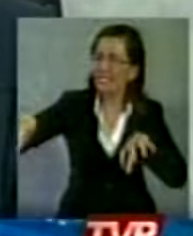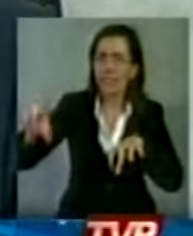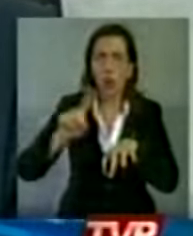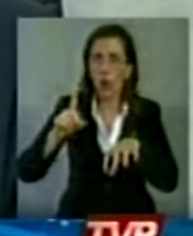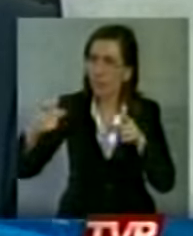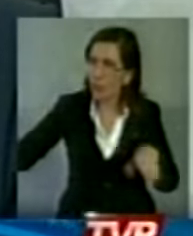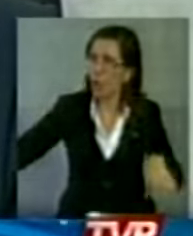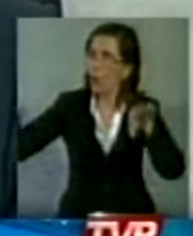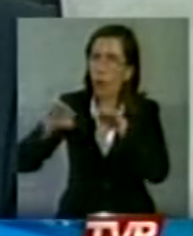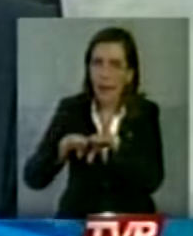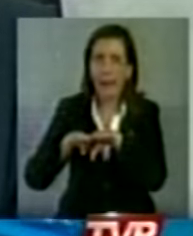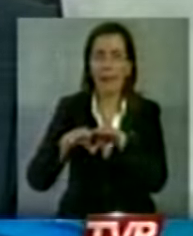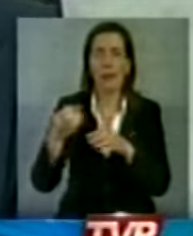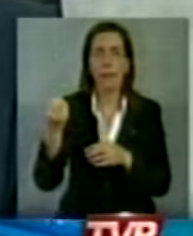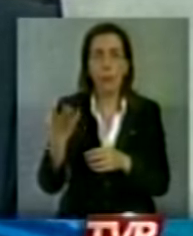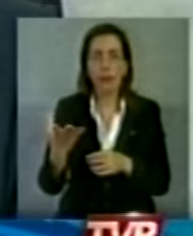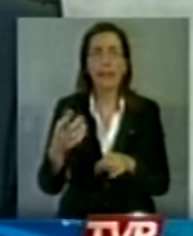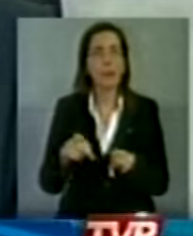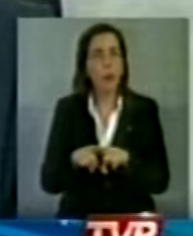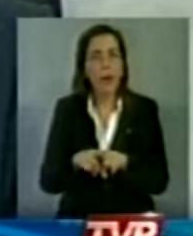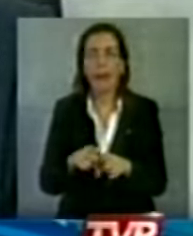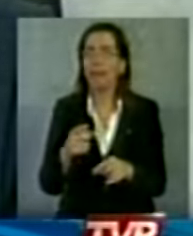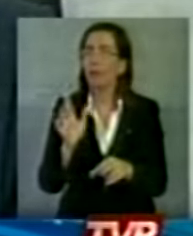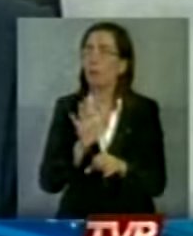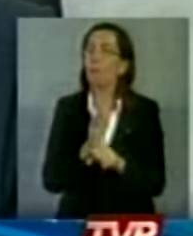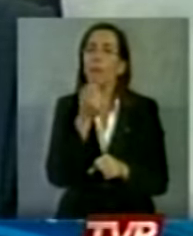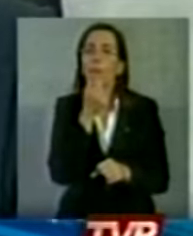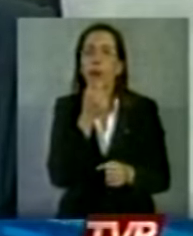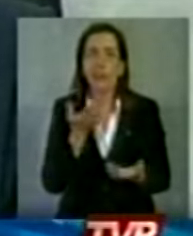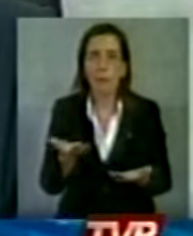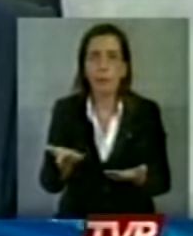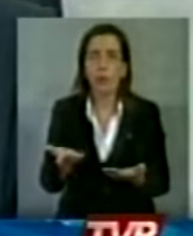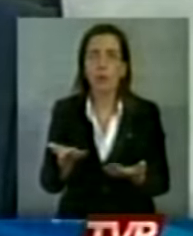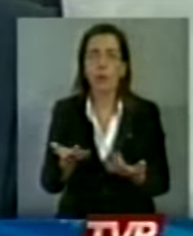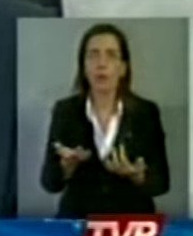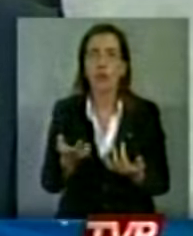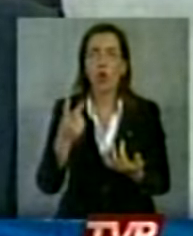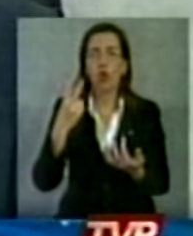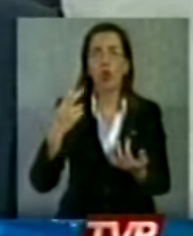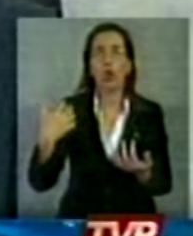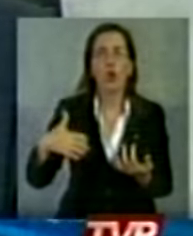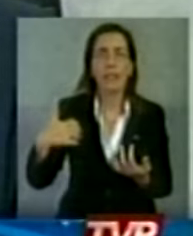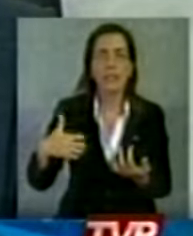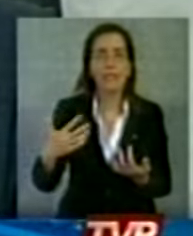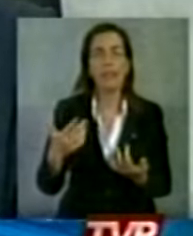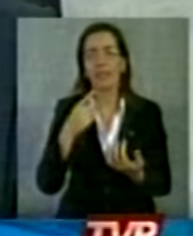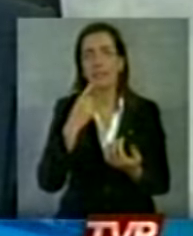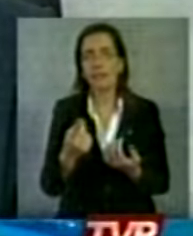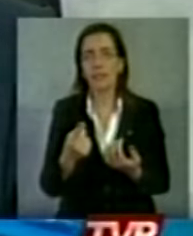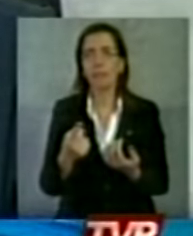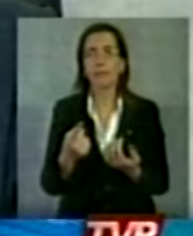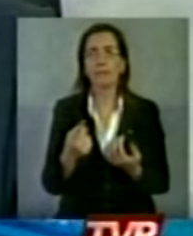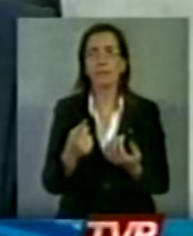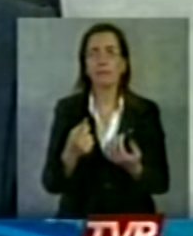Argentinas. De esto hablamos cuando decimos que no puede haber dos Argentinas. Por esto es que